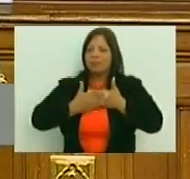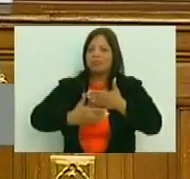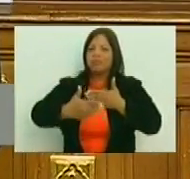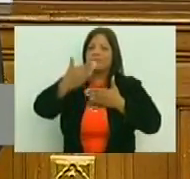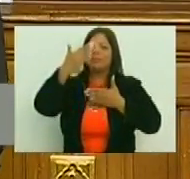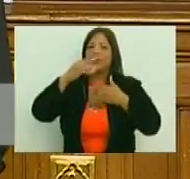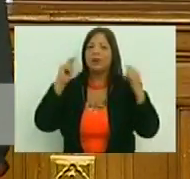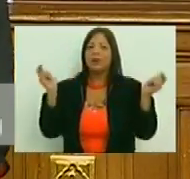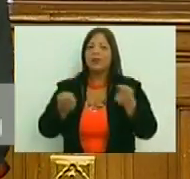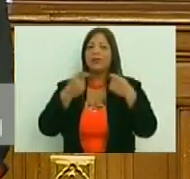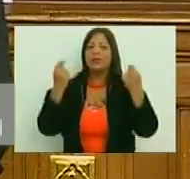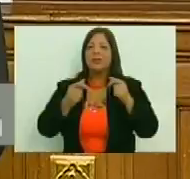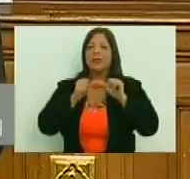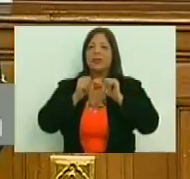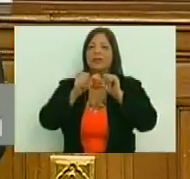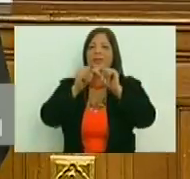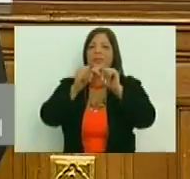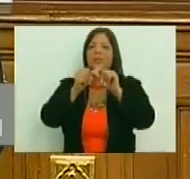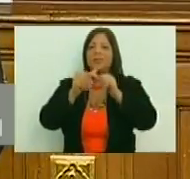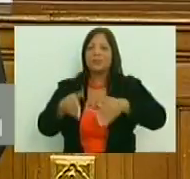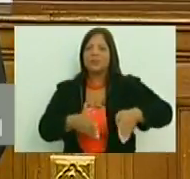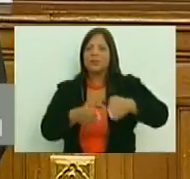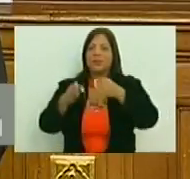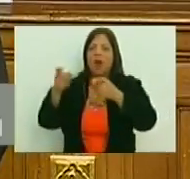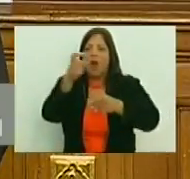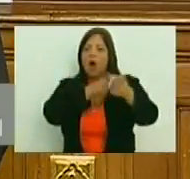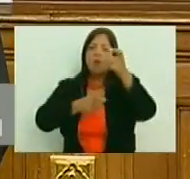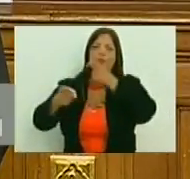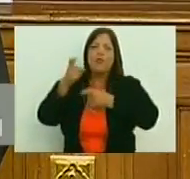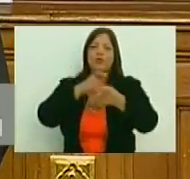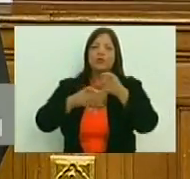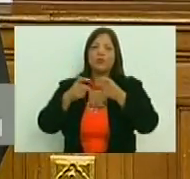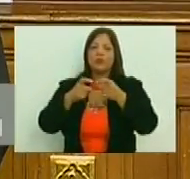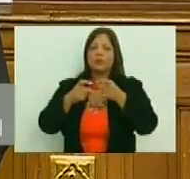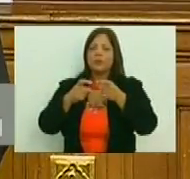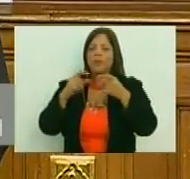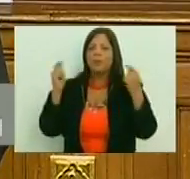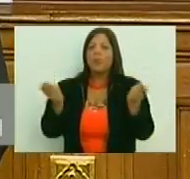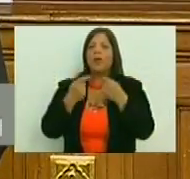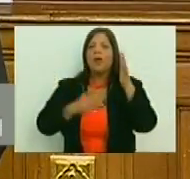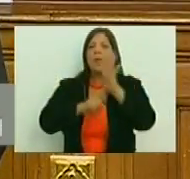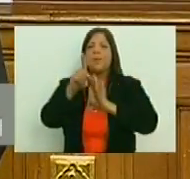estímulo perseverante que conlleva a la búsqueda del progreso